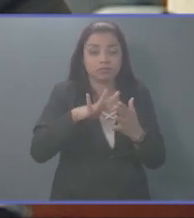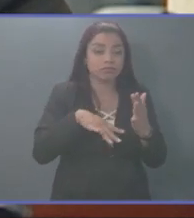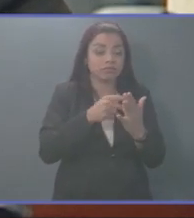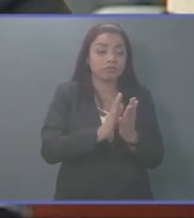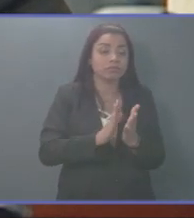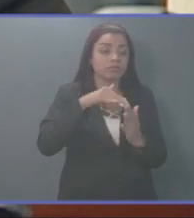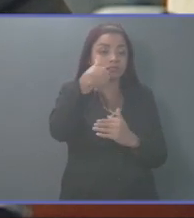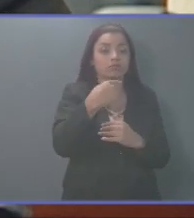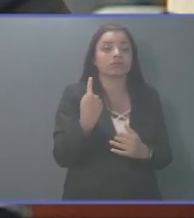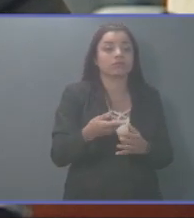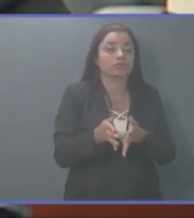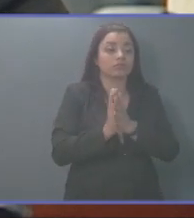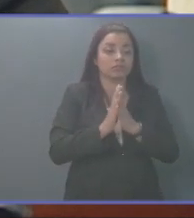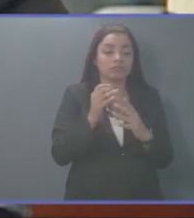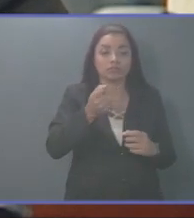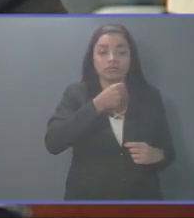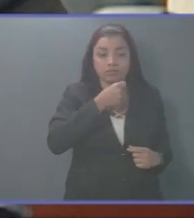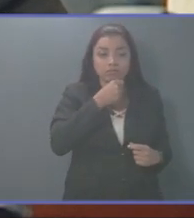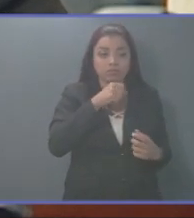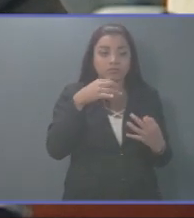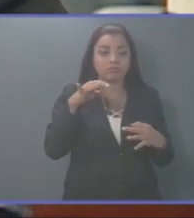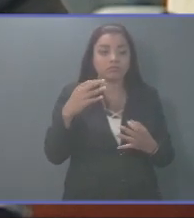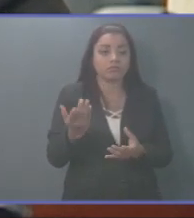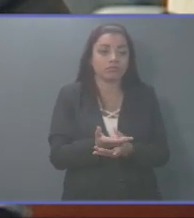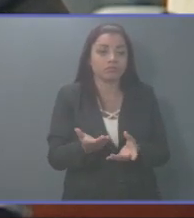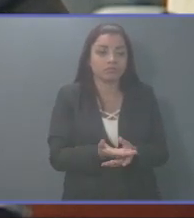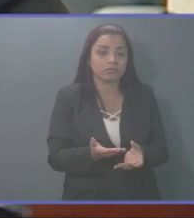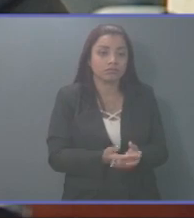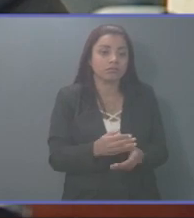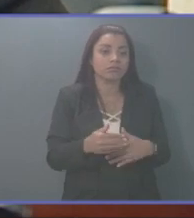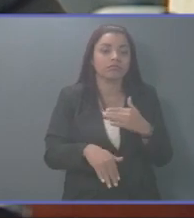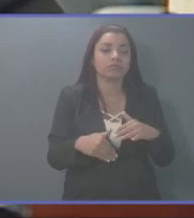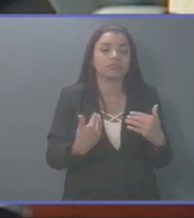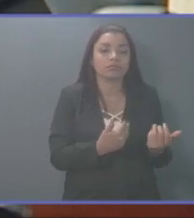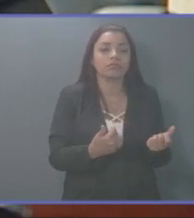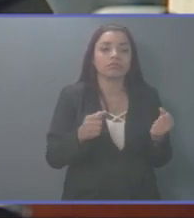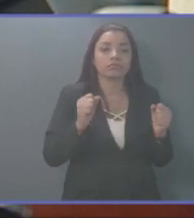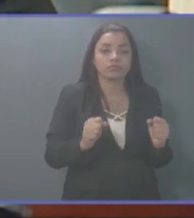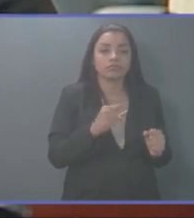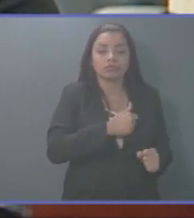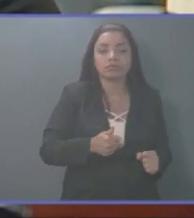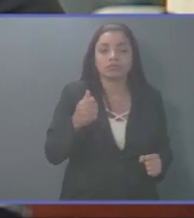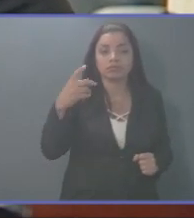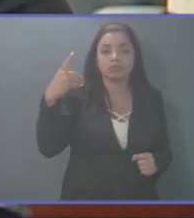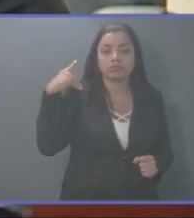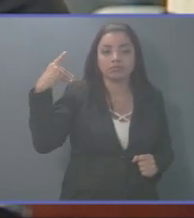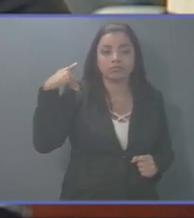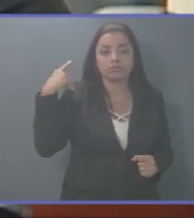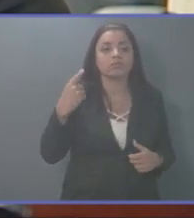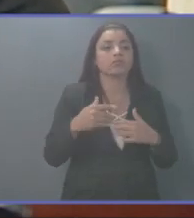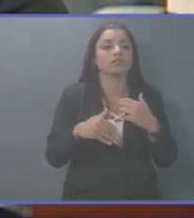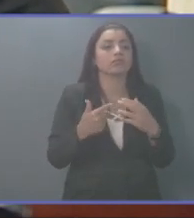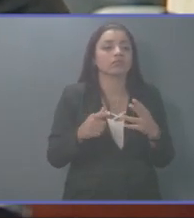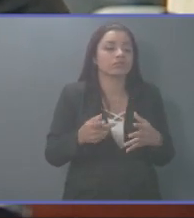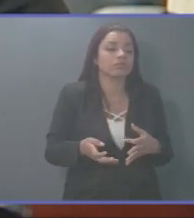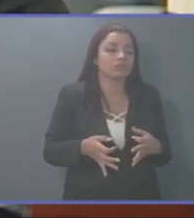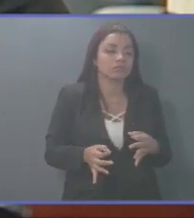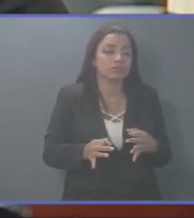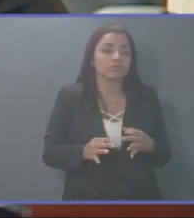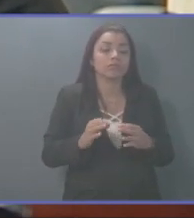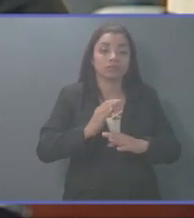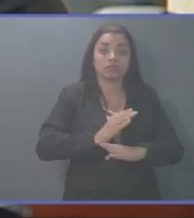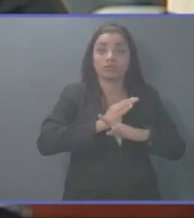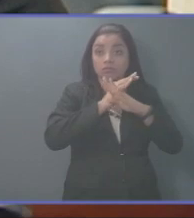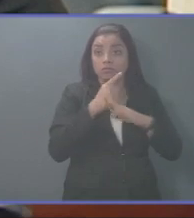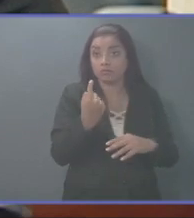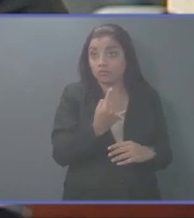deberán proporcionar toda la información y documentación que tenga disponible, así como la que les sean requeridas. La dirección concertará la medida de protección con la